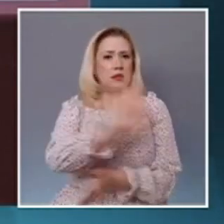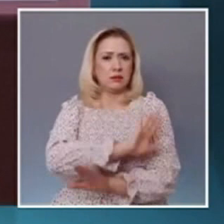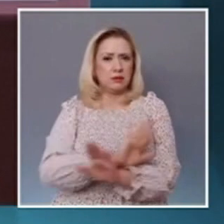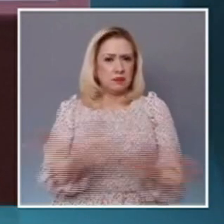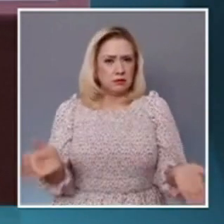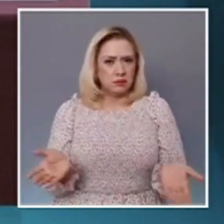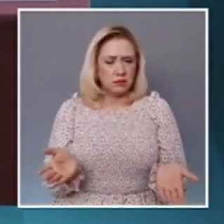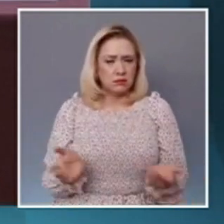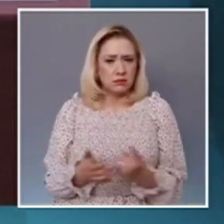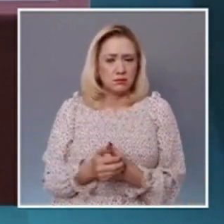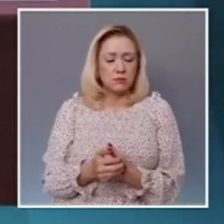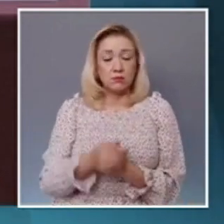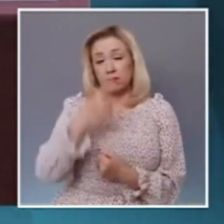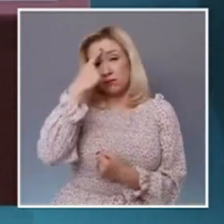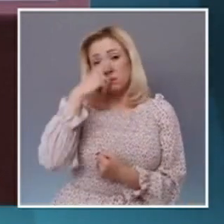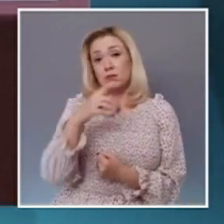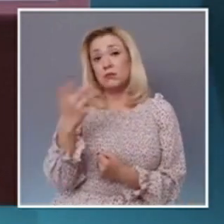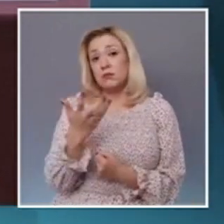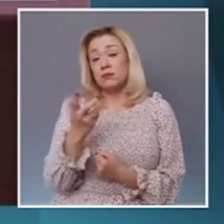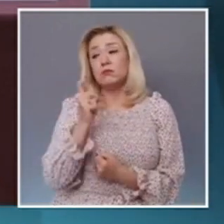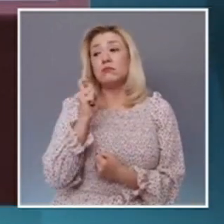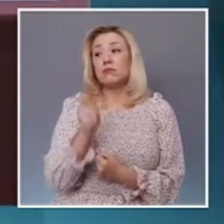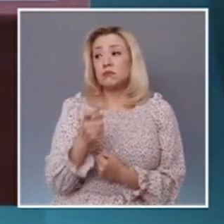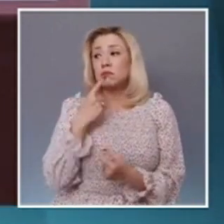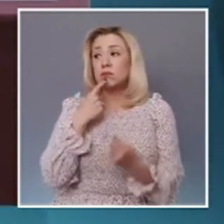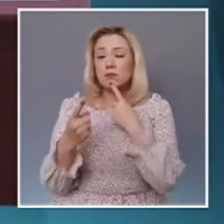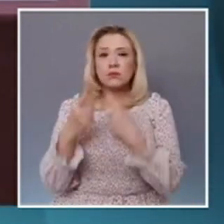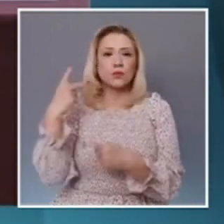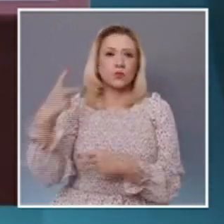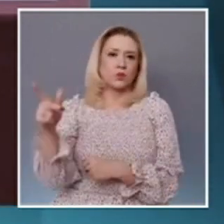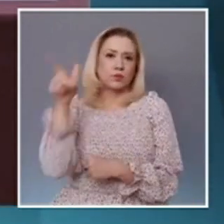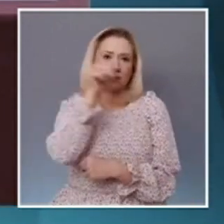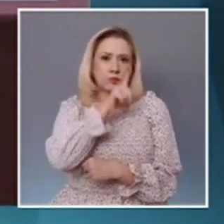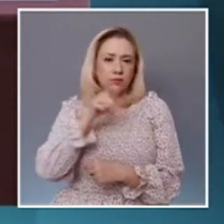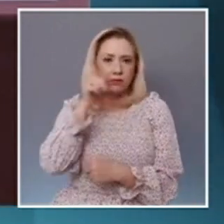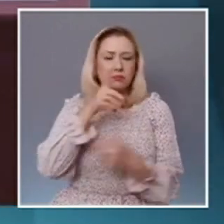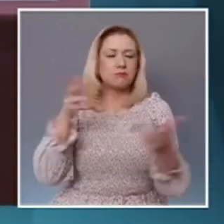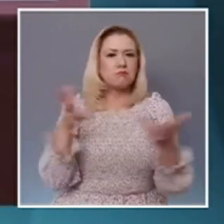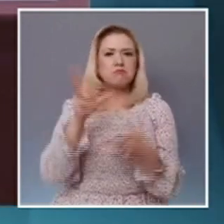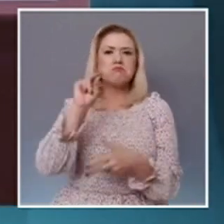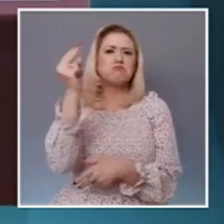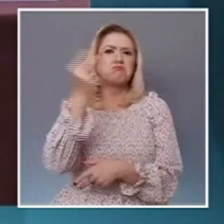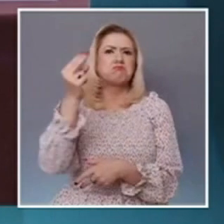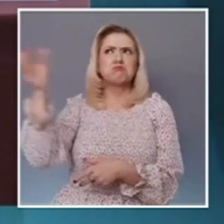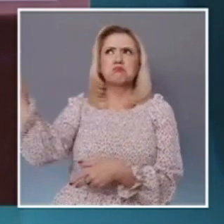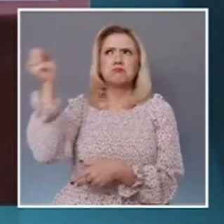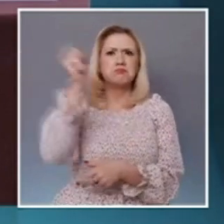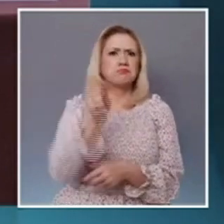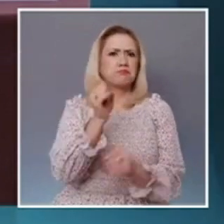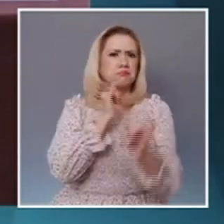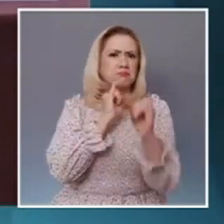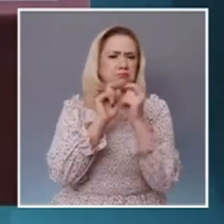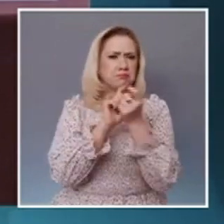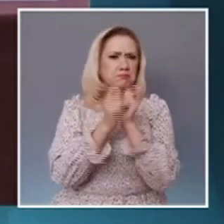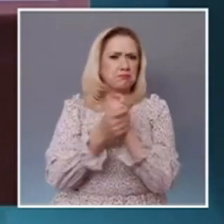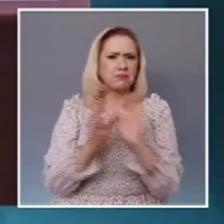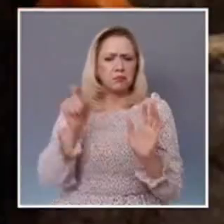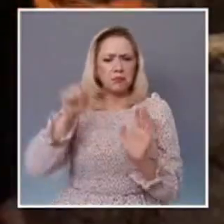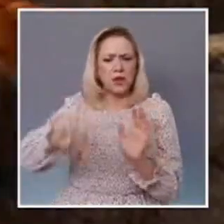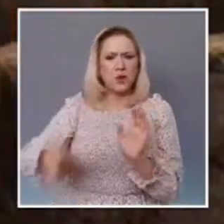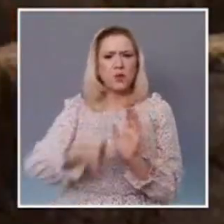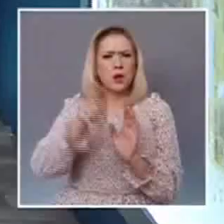se hace en el propio idioma, es decir, no se necesita de intérprete porque se hacen en los mismos pueblos, es pronta y es